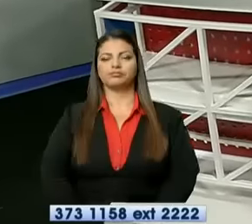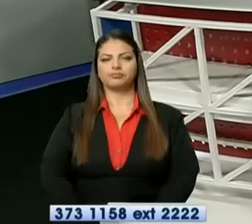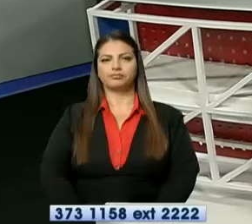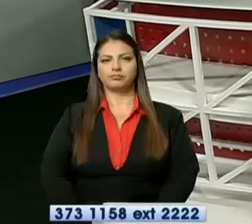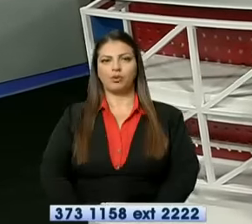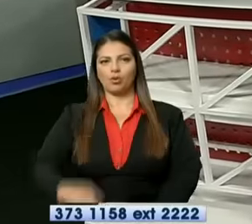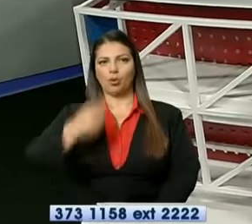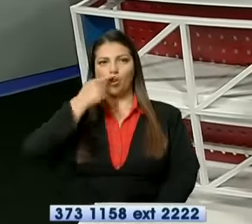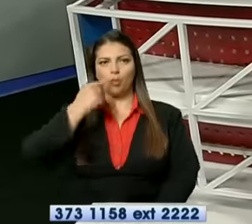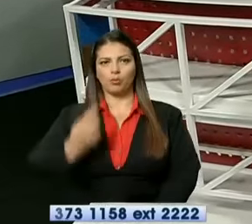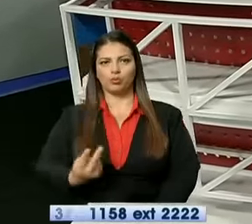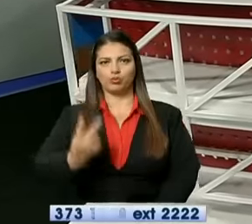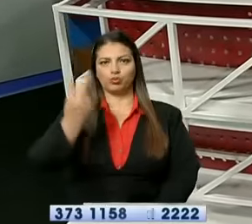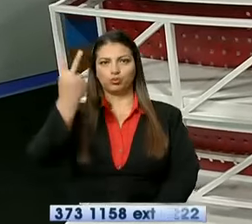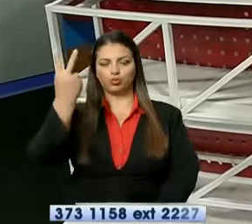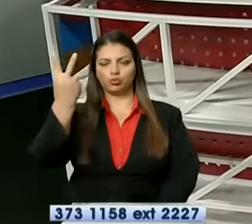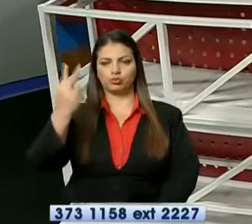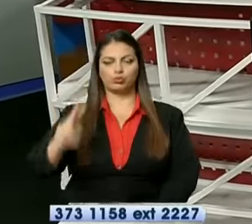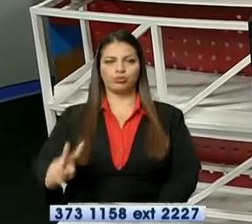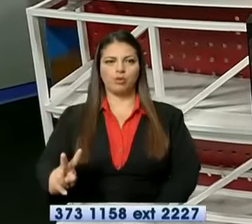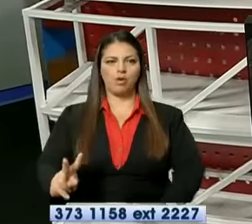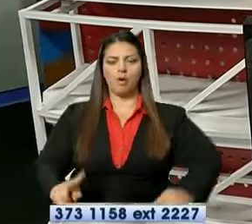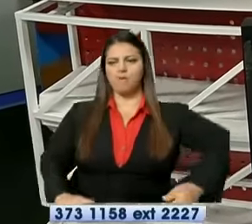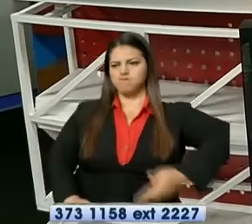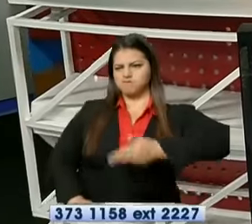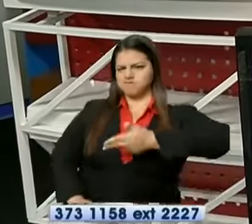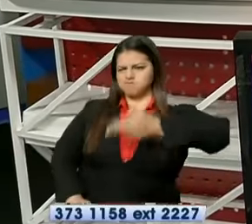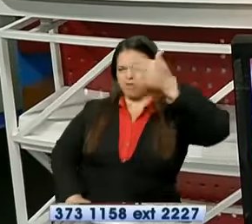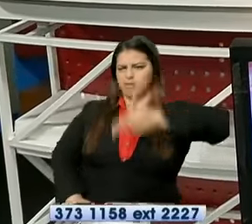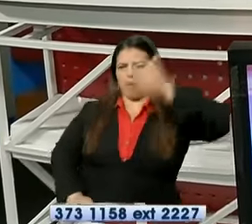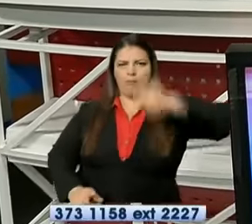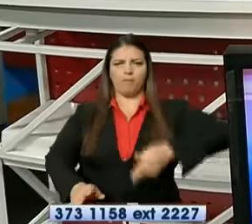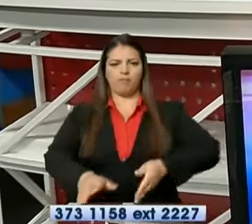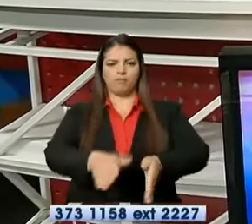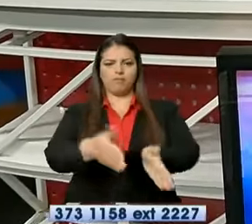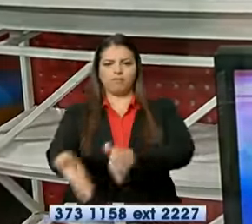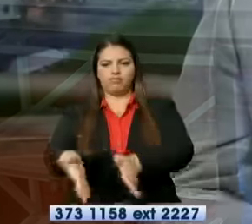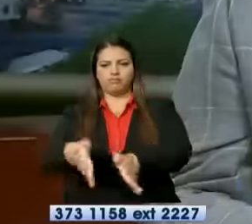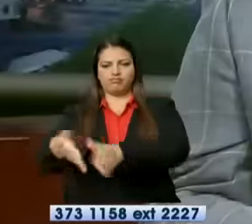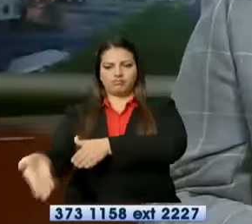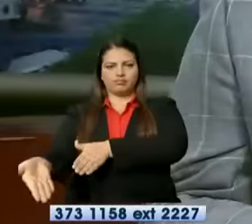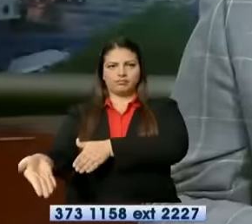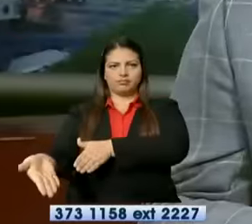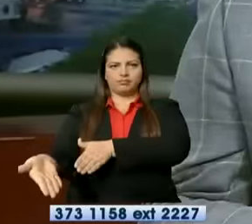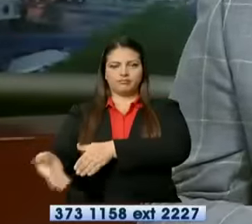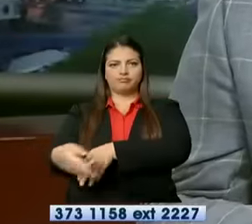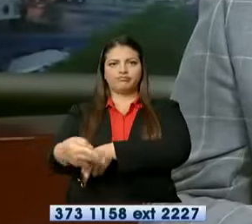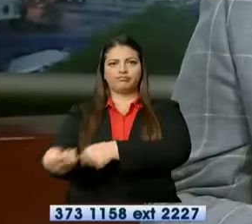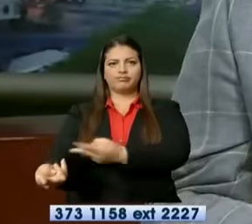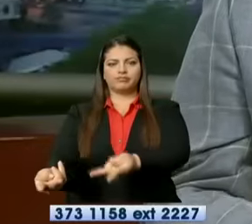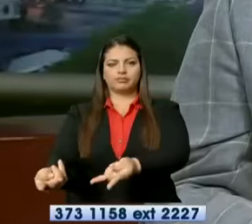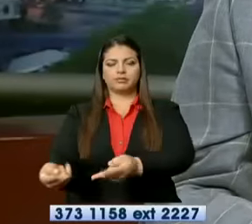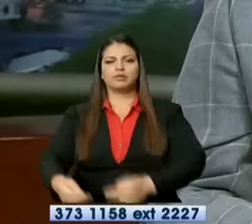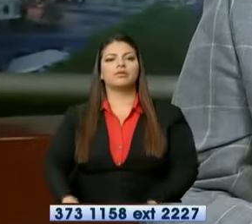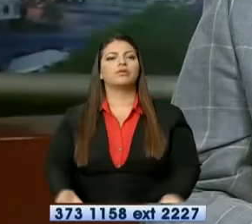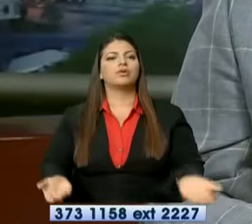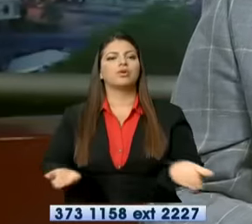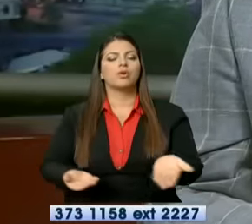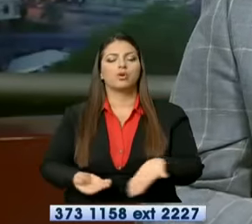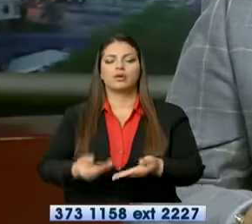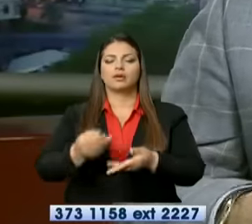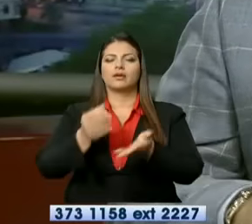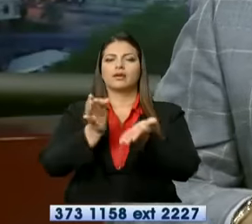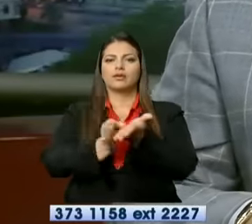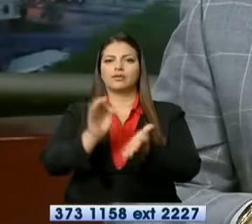hombres fueron asesinados a tiros la noche del domingo en el cantón Salitre, provincia del Guayas. Durante la